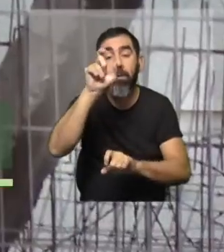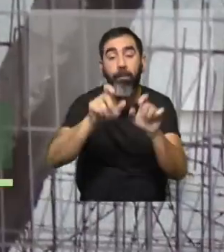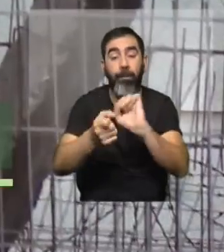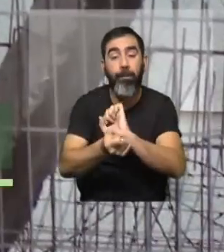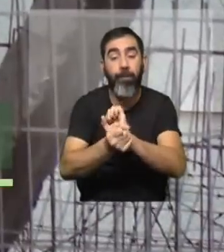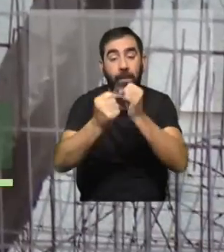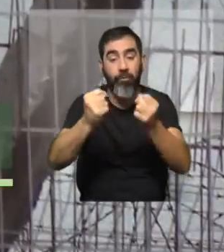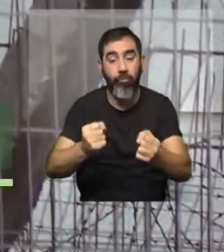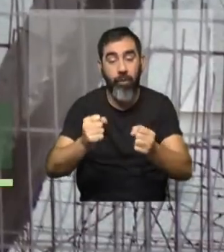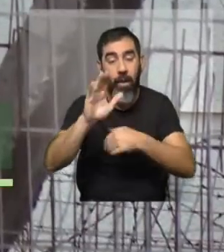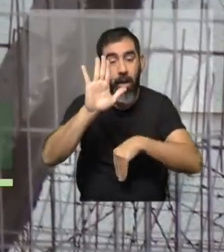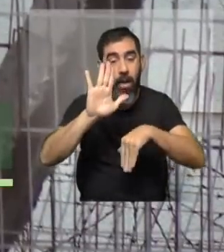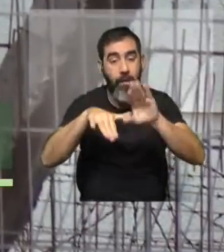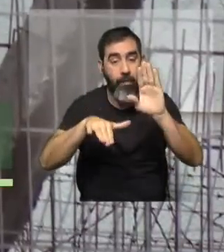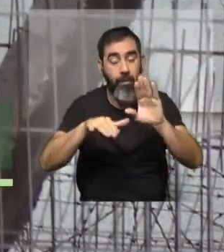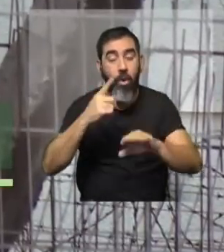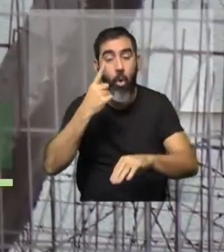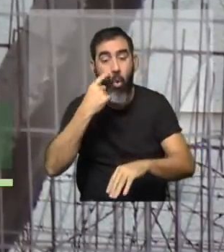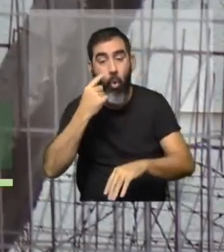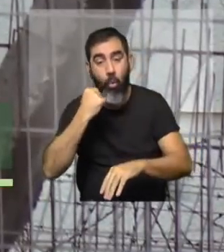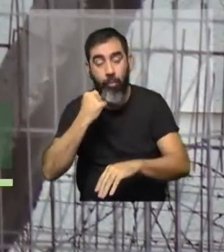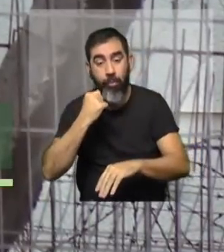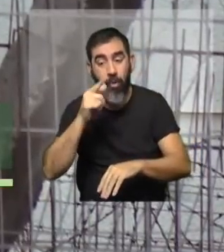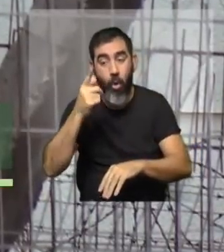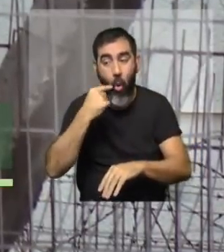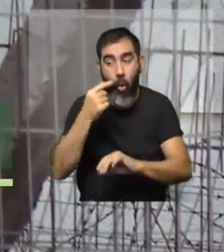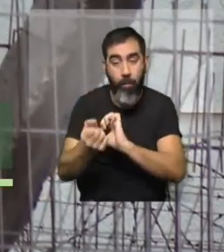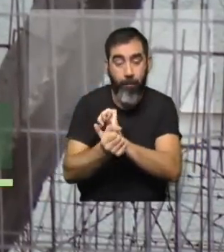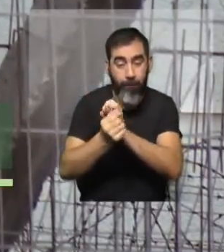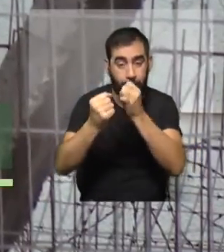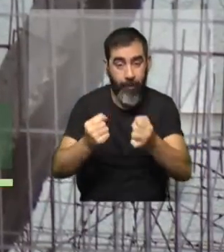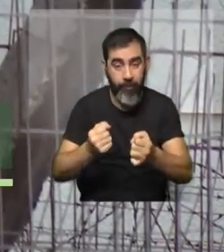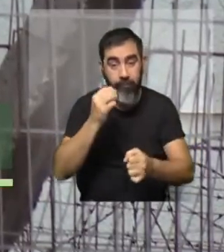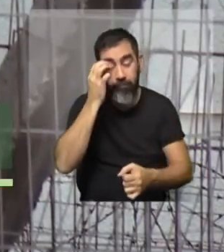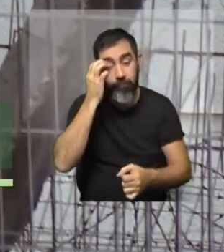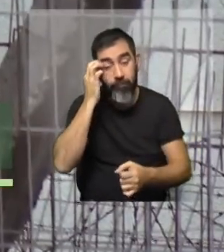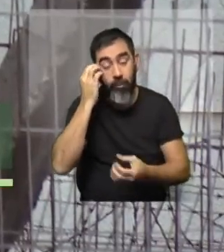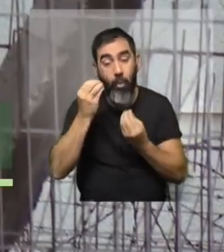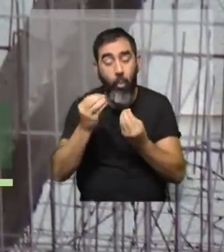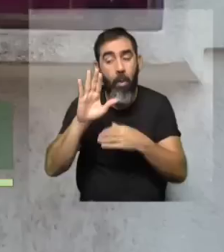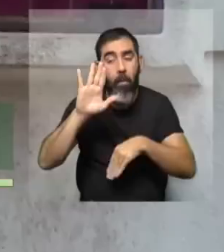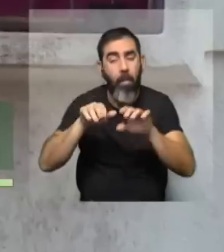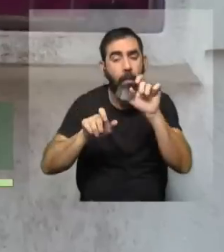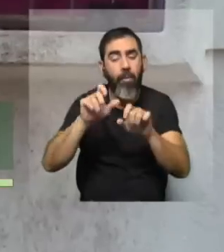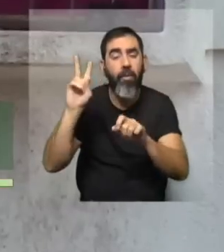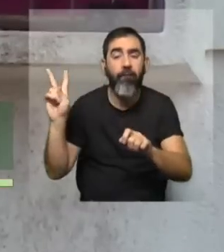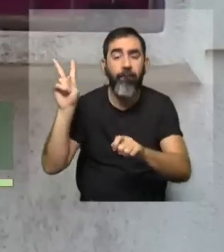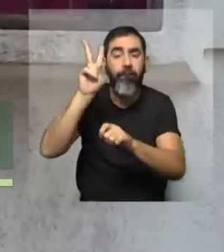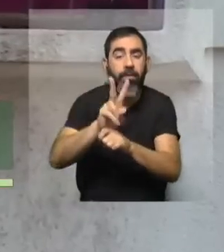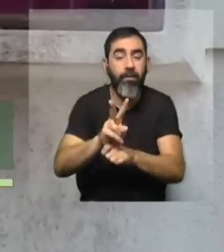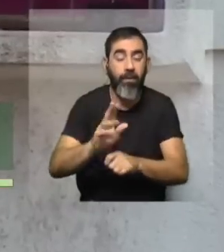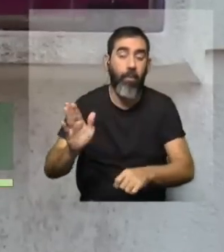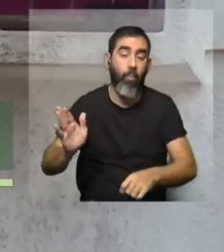privadas de libertad la mayoría hombres esos son hombres privados de libertad Cuál es la mayor población que visita a los hombres